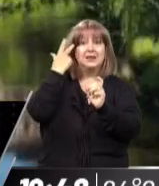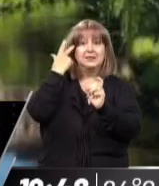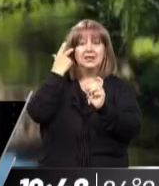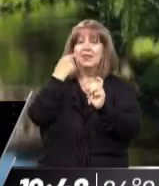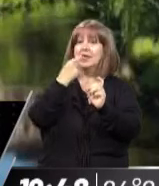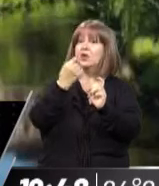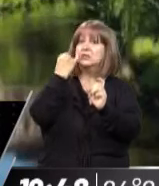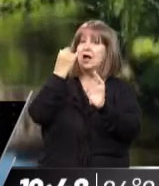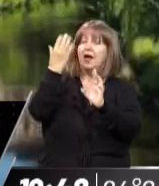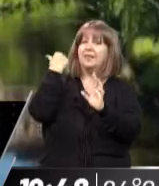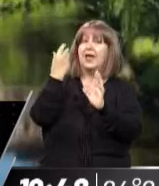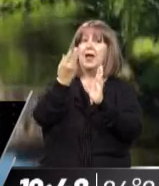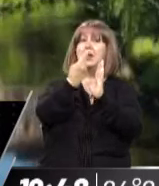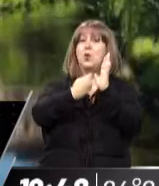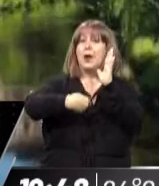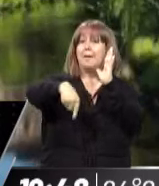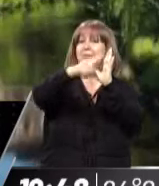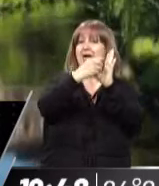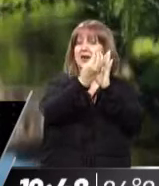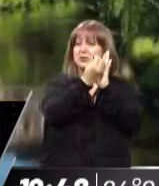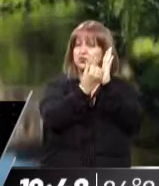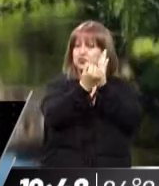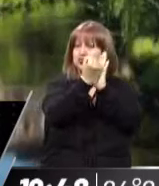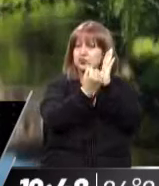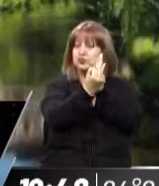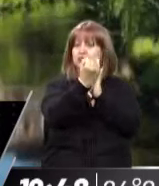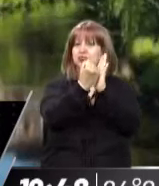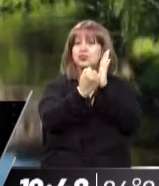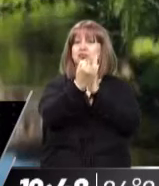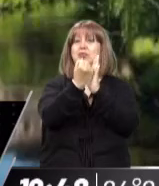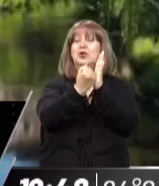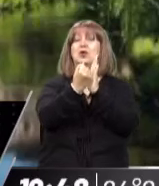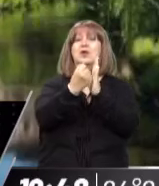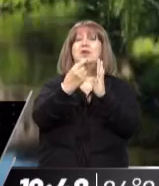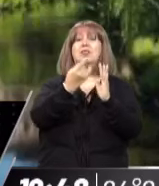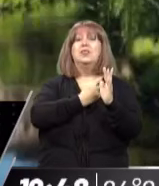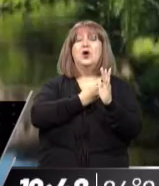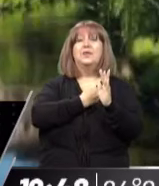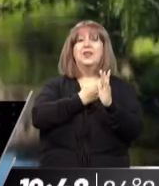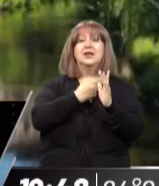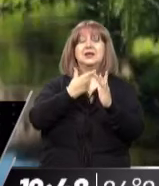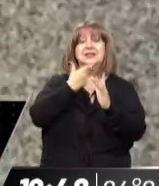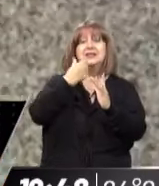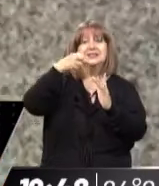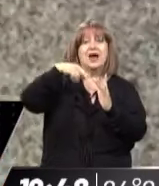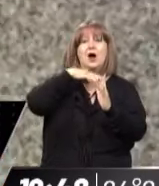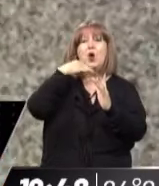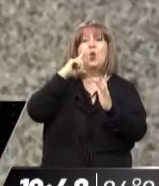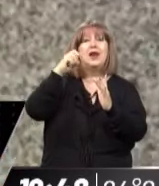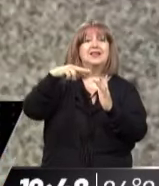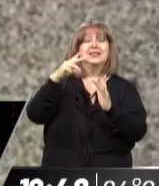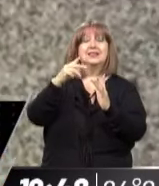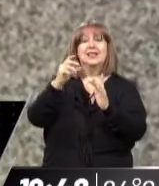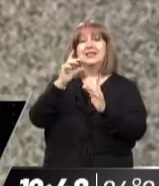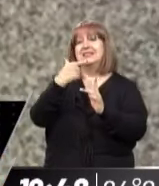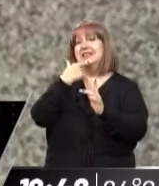tallada como dijiste vos en una piedra desde el siglo 16 en una bóveda del monasterio de San Julián de samos Dónde está ubicado este lugar